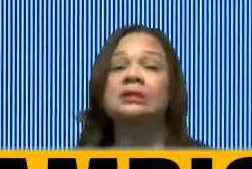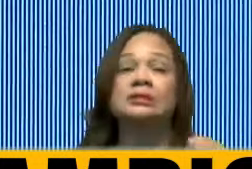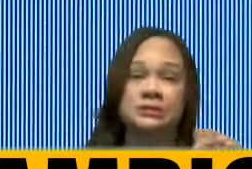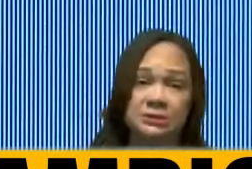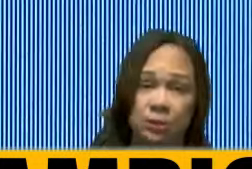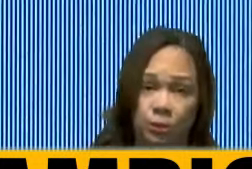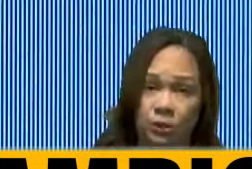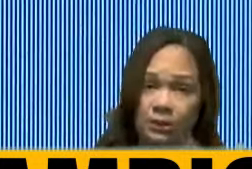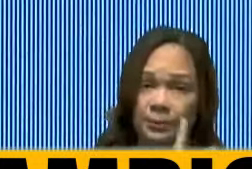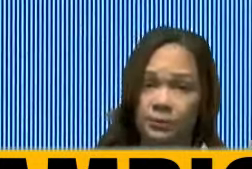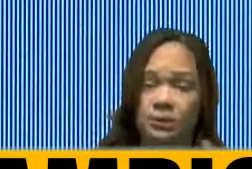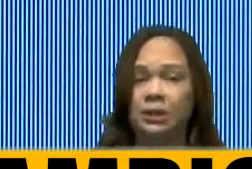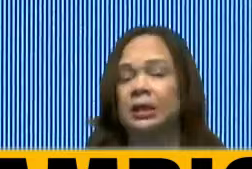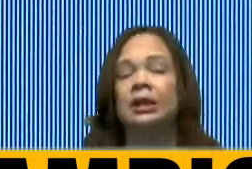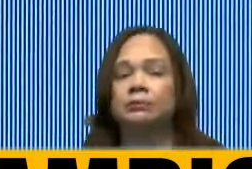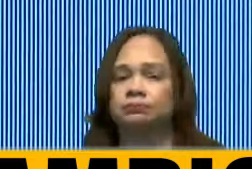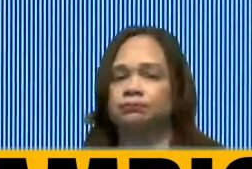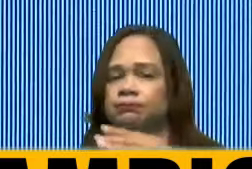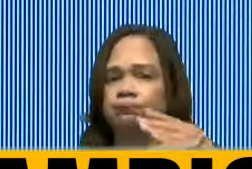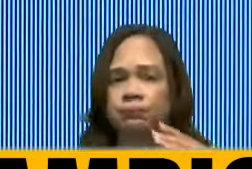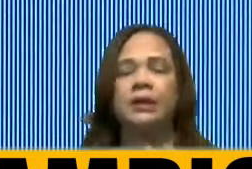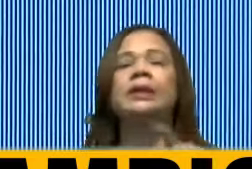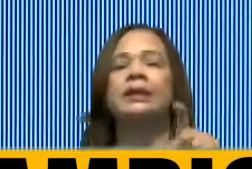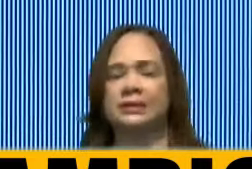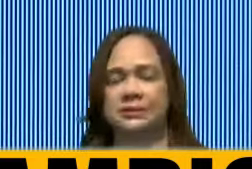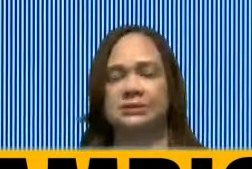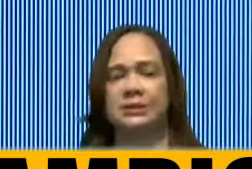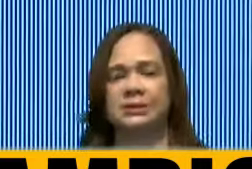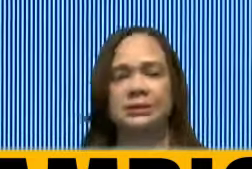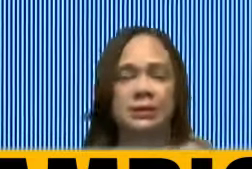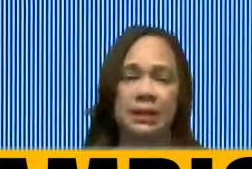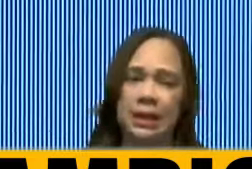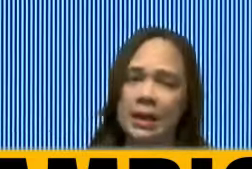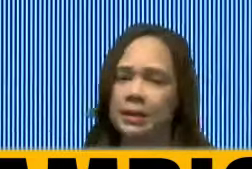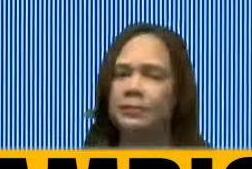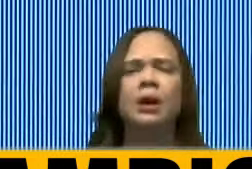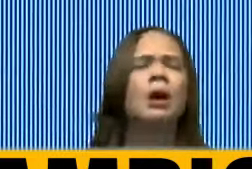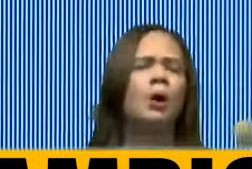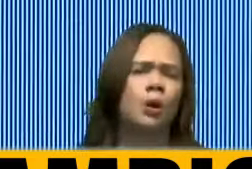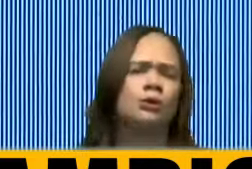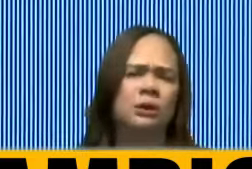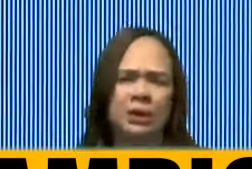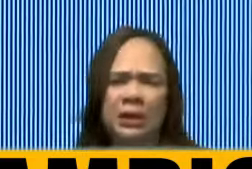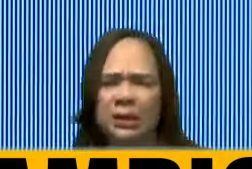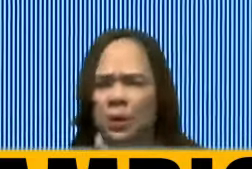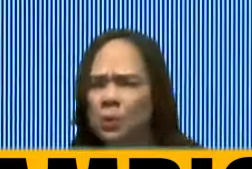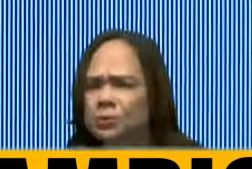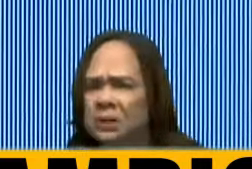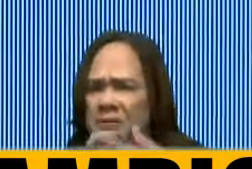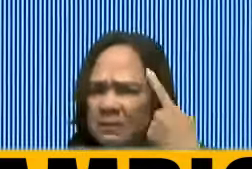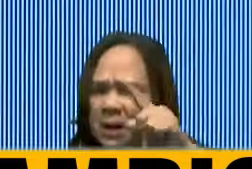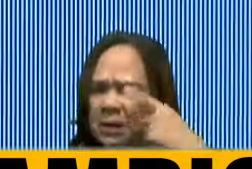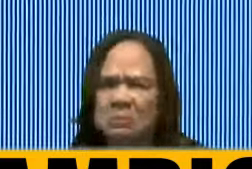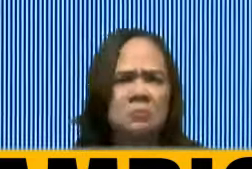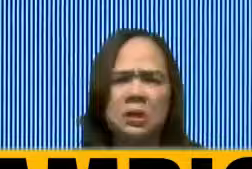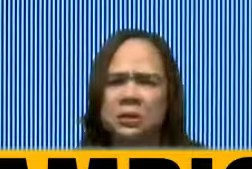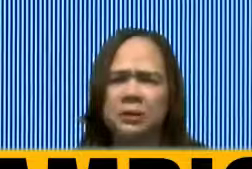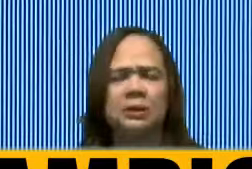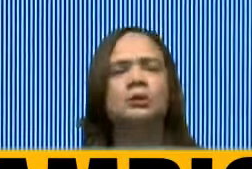Ciudadana y en las infraestructuras as necesarias eliminando otros recursos esos los